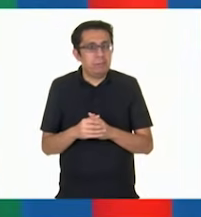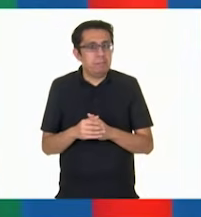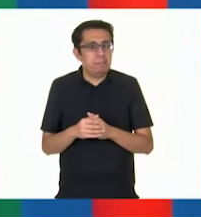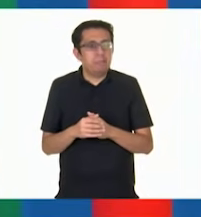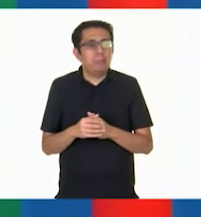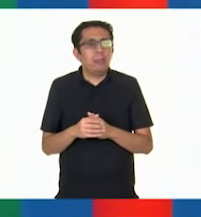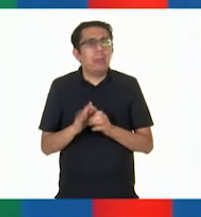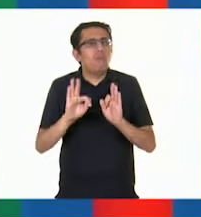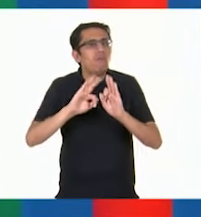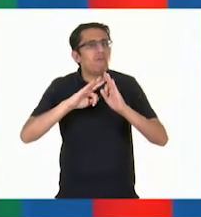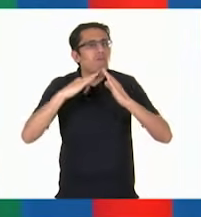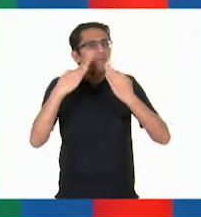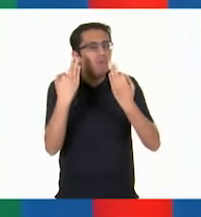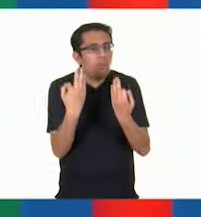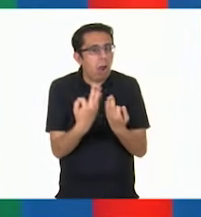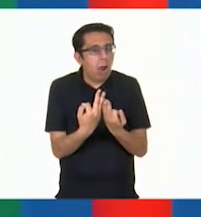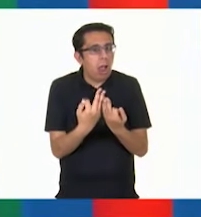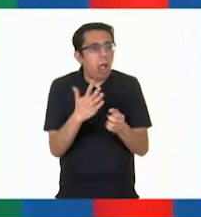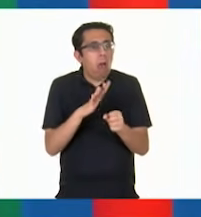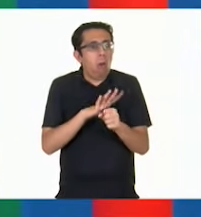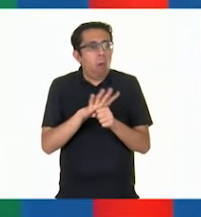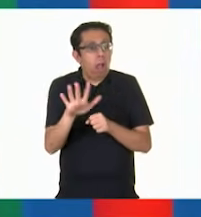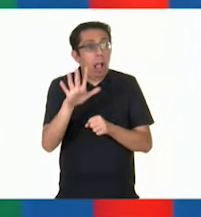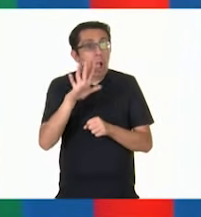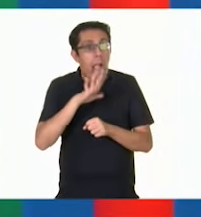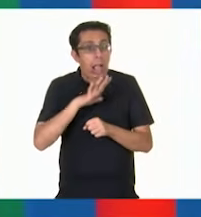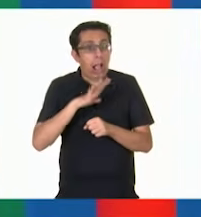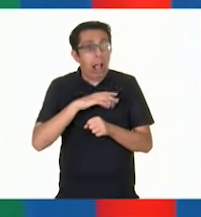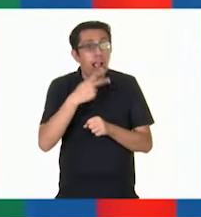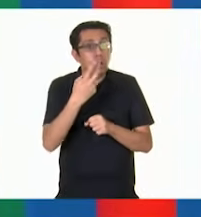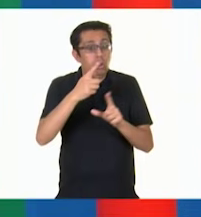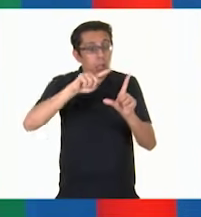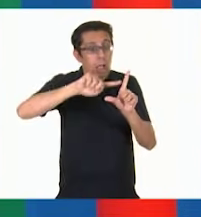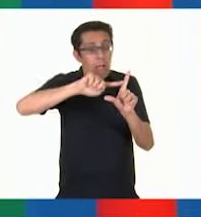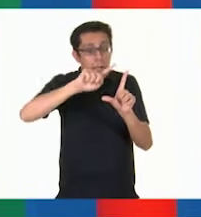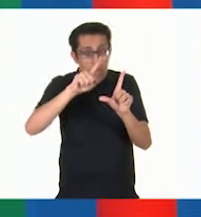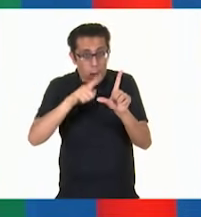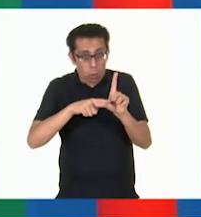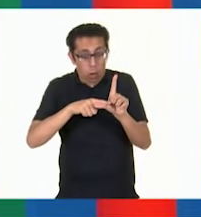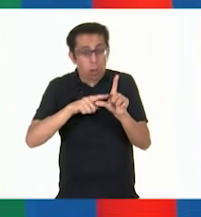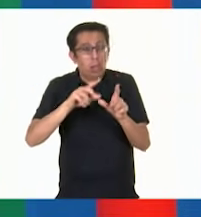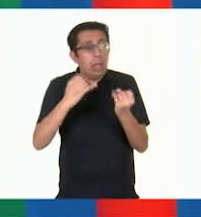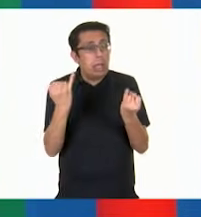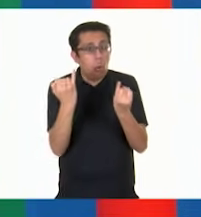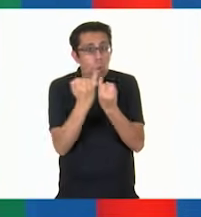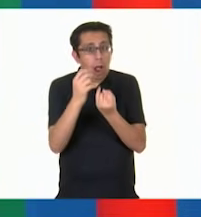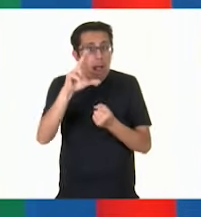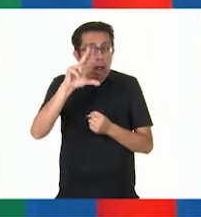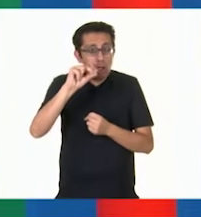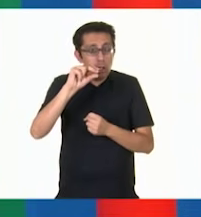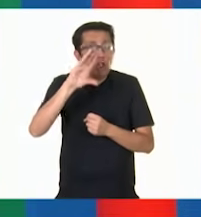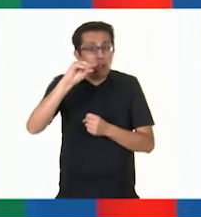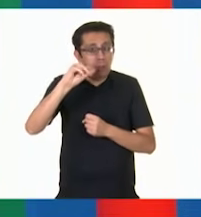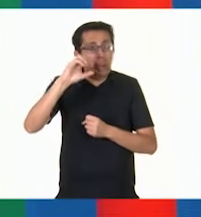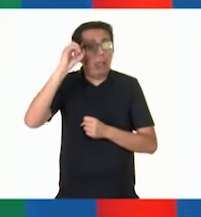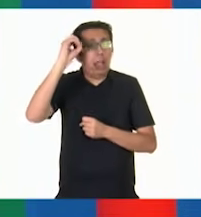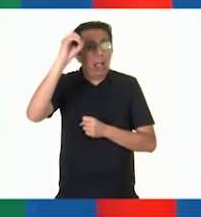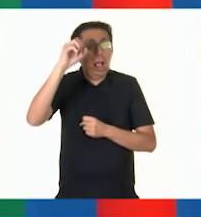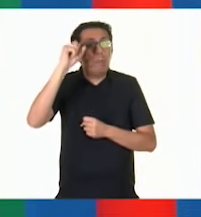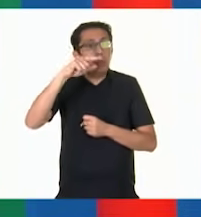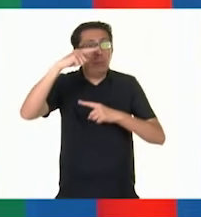¿Cuál es la figura geométrica con un par de ángulos que miden 90 grados y con un par de lados